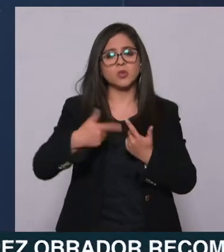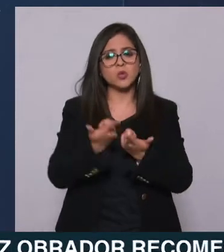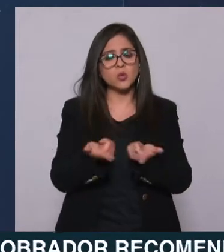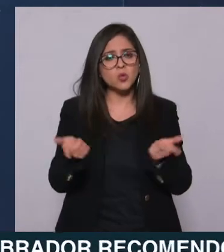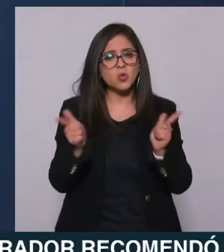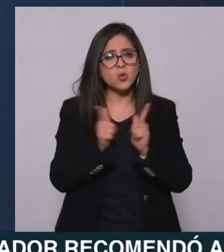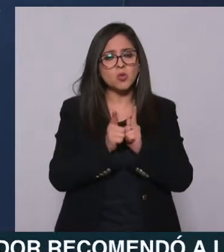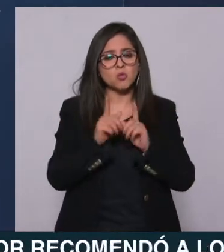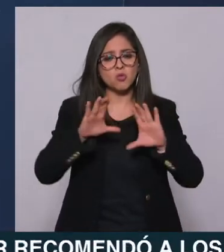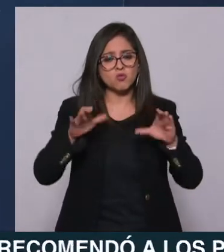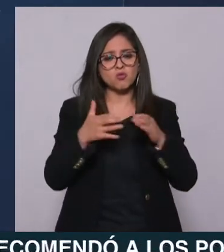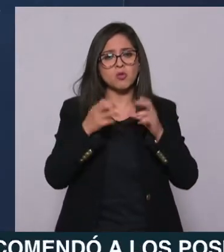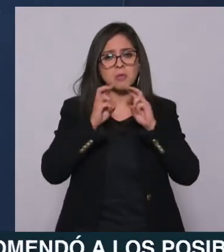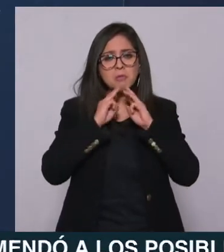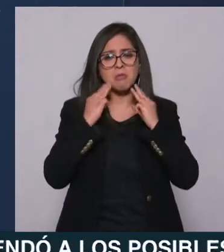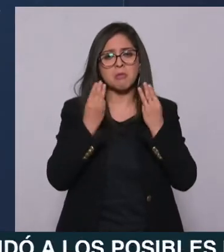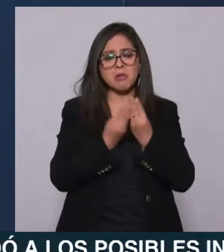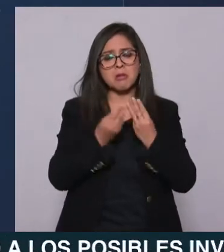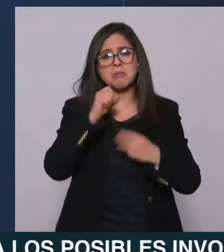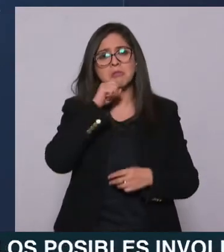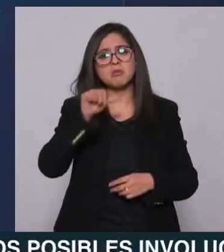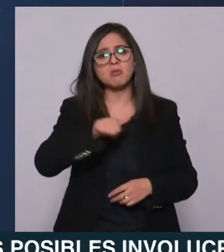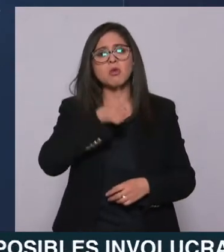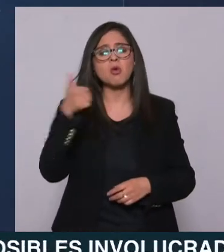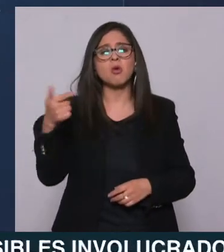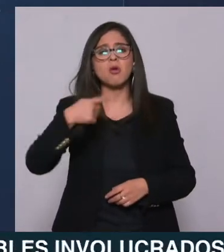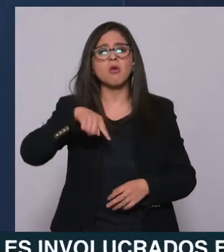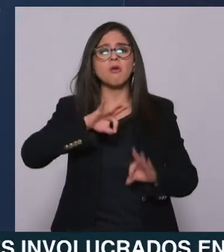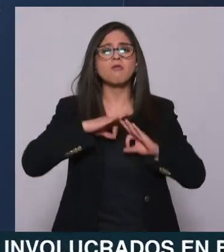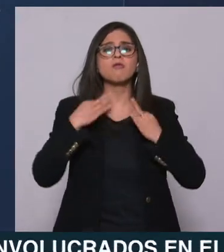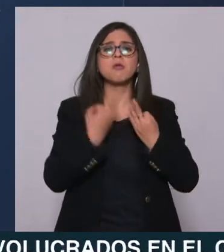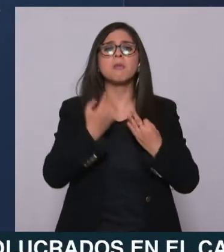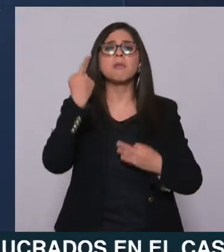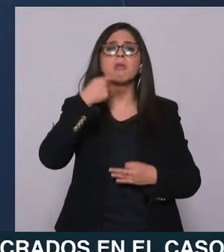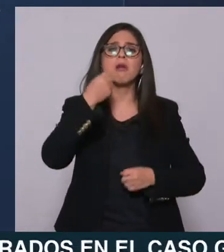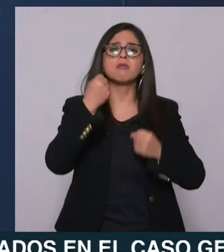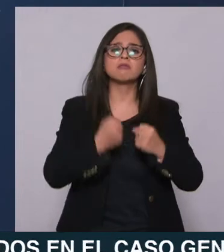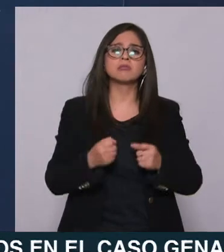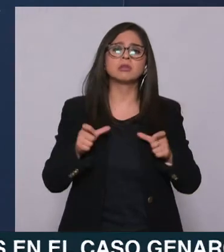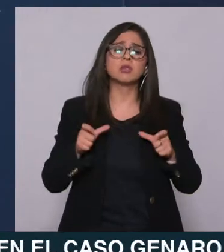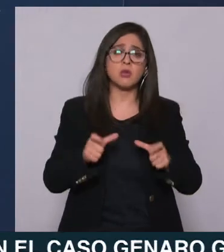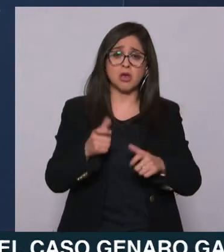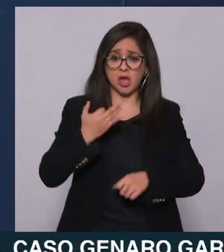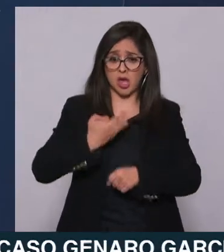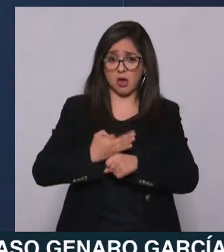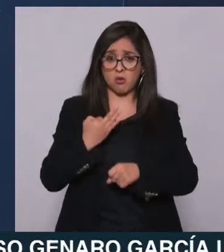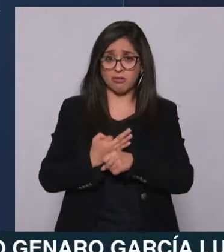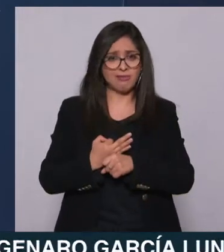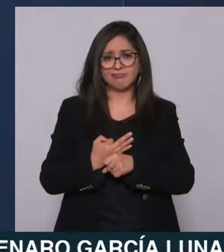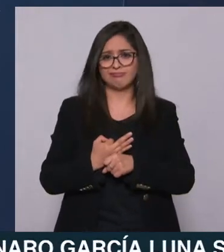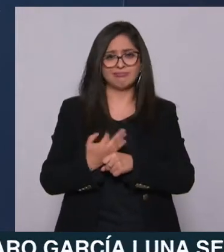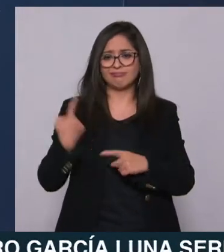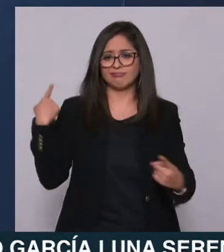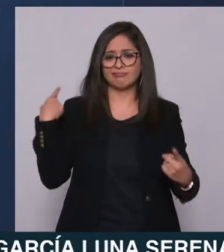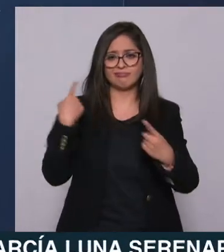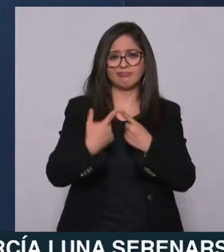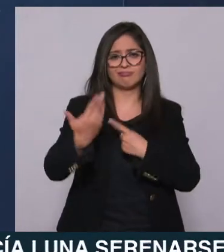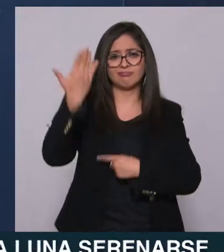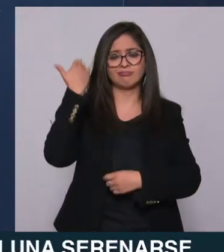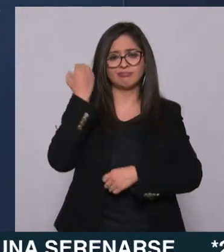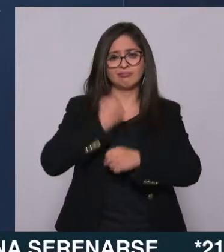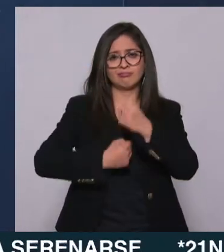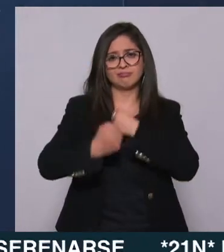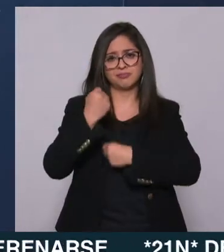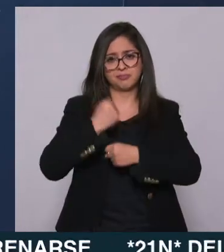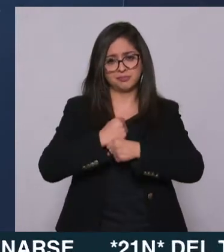crimen organizado y elementos de ese aparato de seguridad, no de ahora, sino desde hace muchos años.